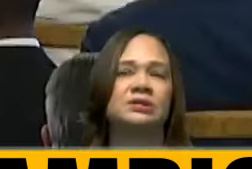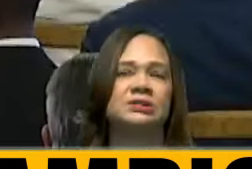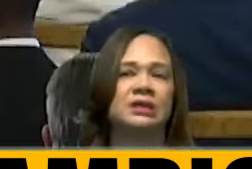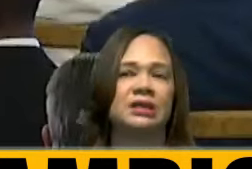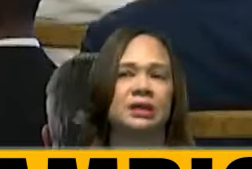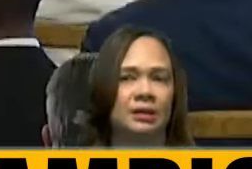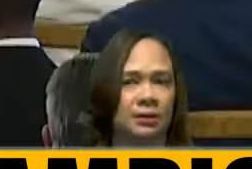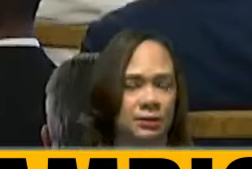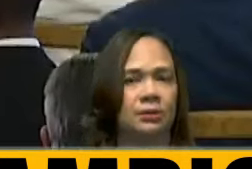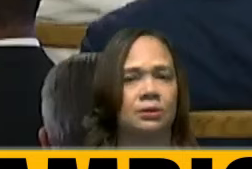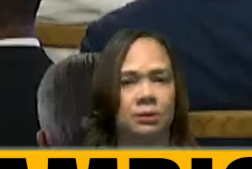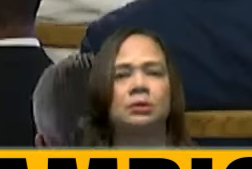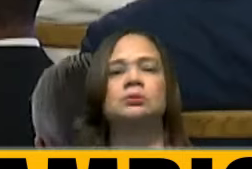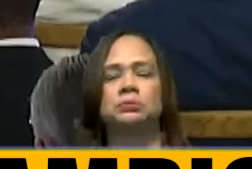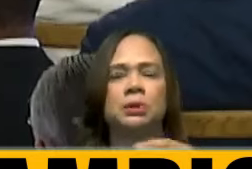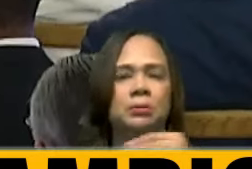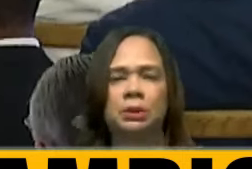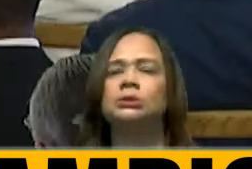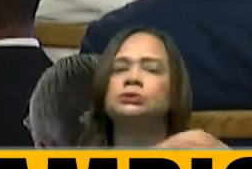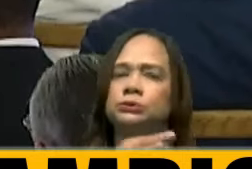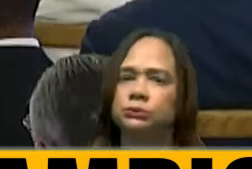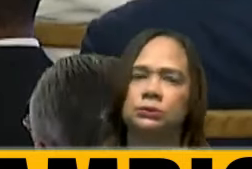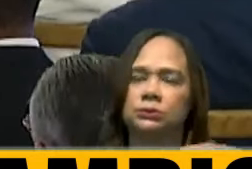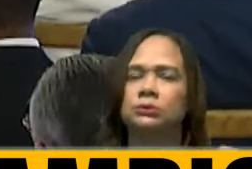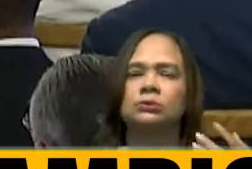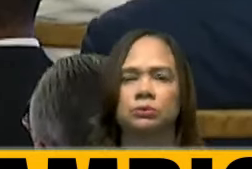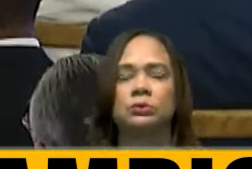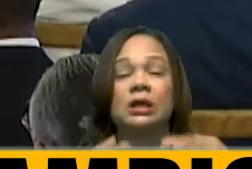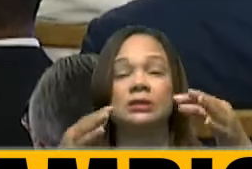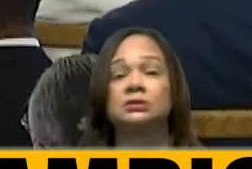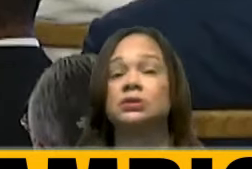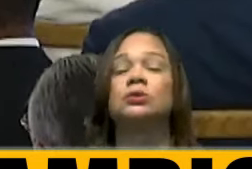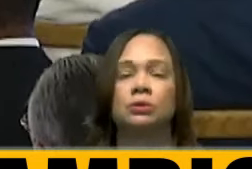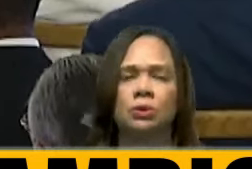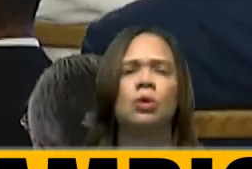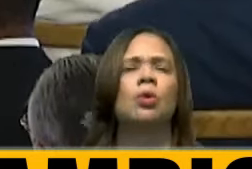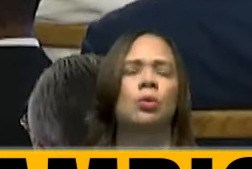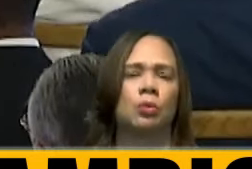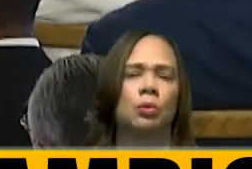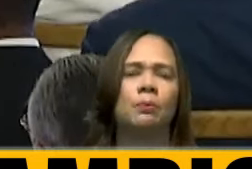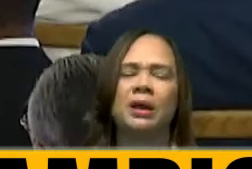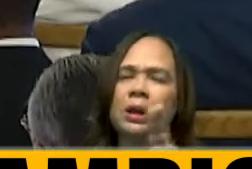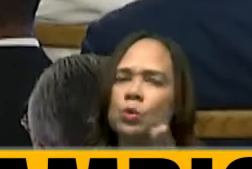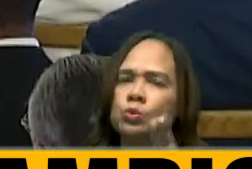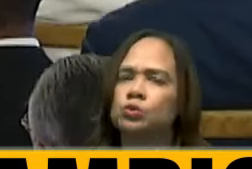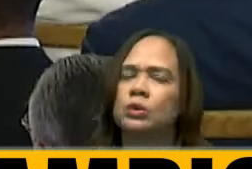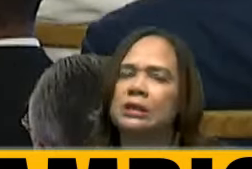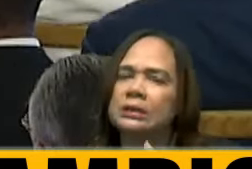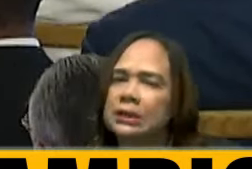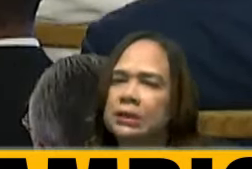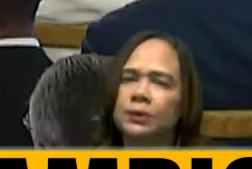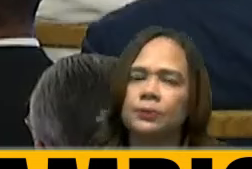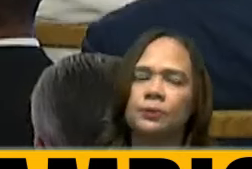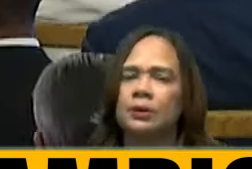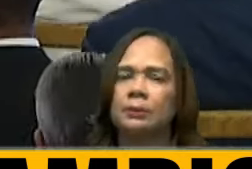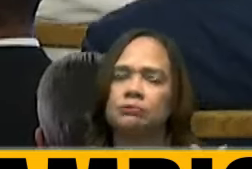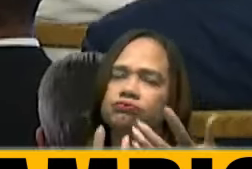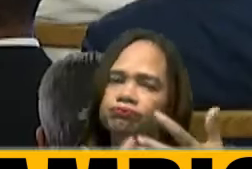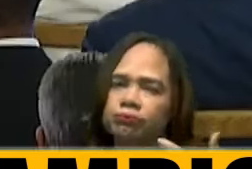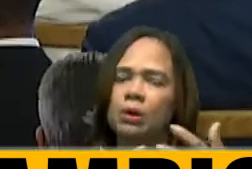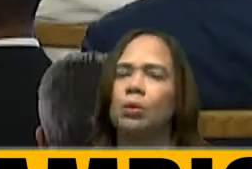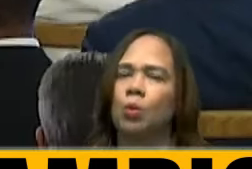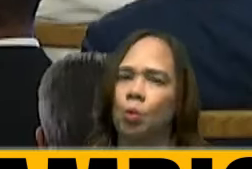terminará la presentación con algunas explicaciones sobre unas disposiciones sobre contención del gasto que van también aplicadas o van en